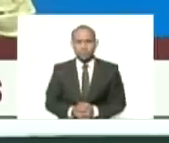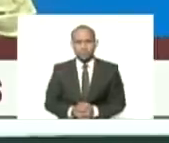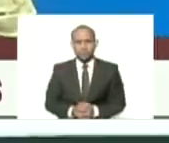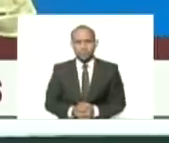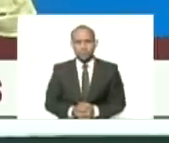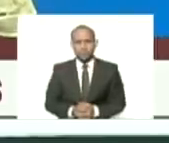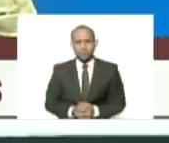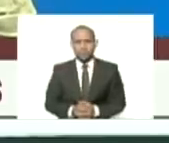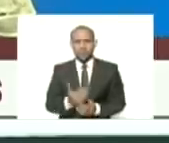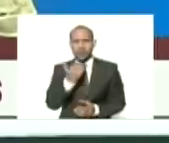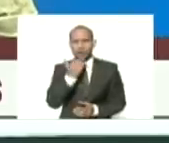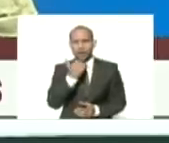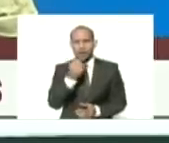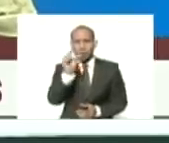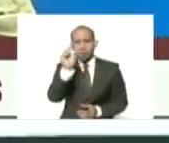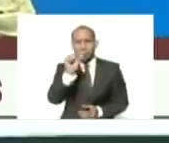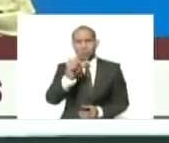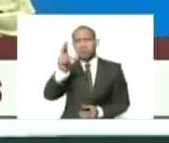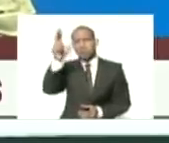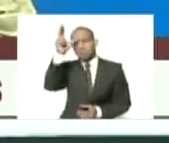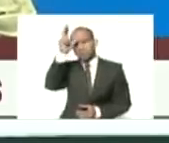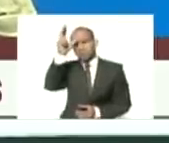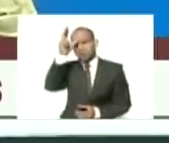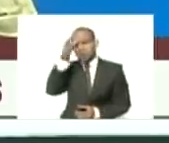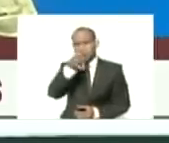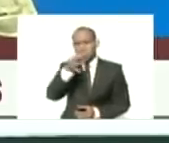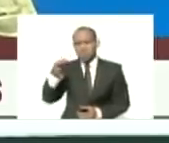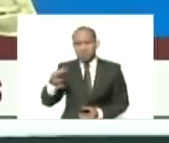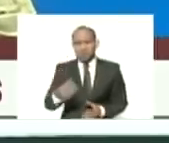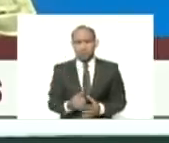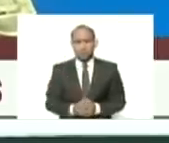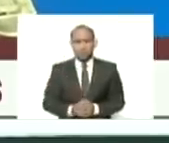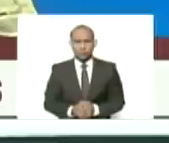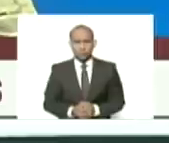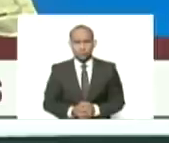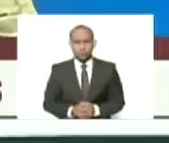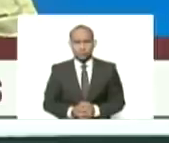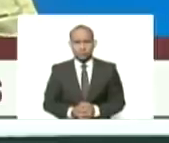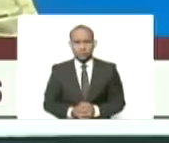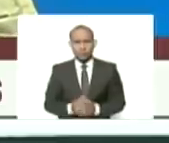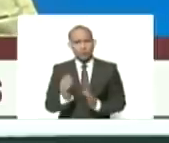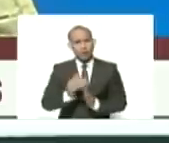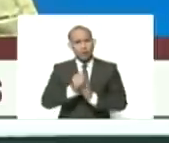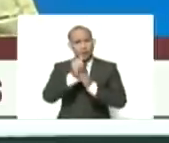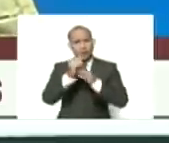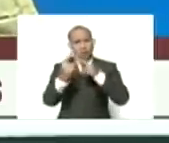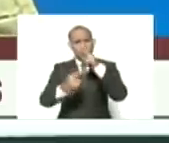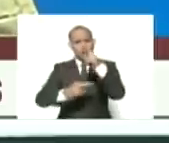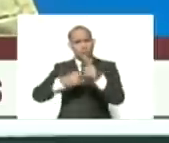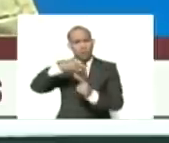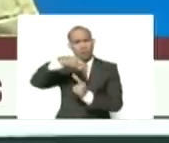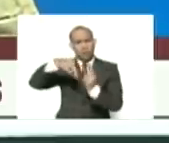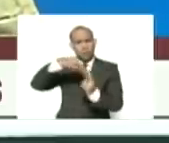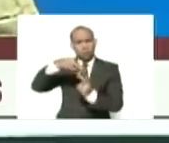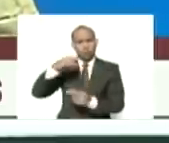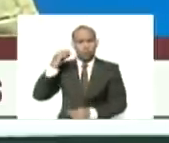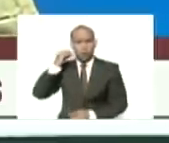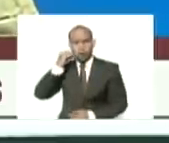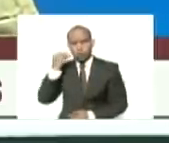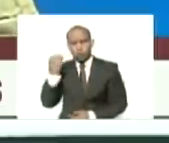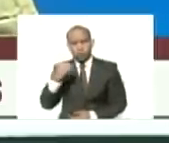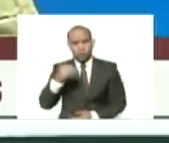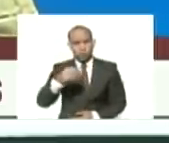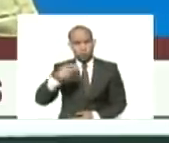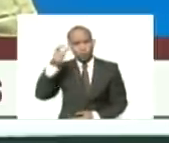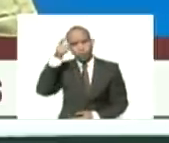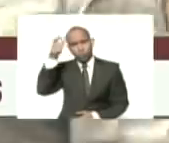Salvo un poquito en Falcón, Víctor Clar, ¿dónde está Víctor Clar? Líder revolucionario de la juventud y del pueblo de